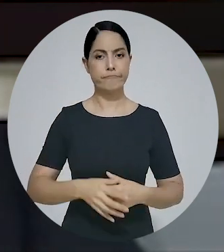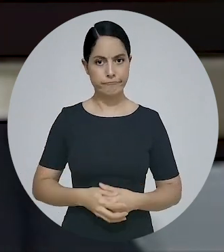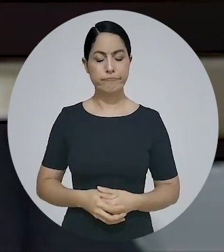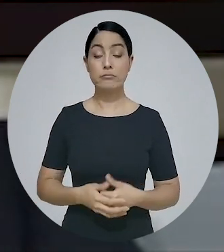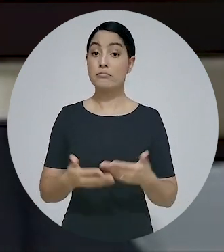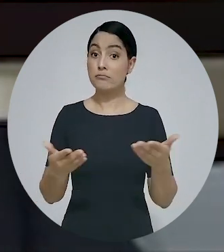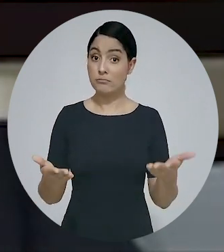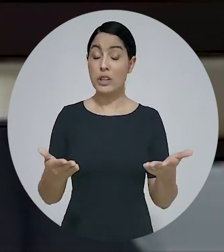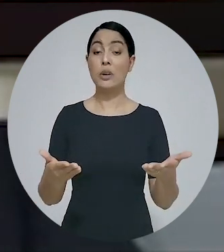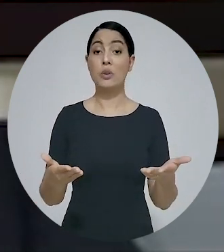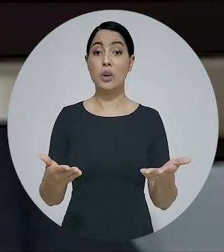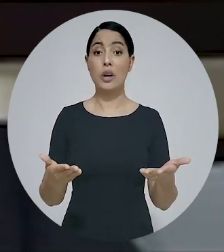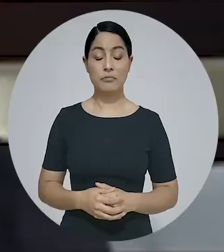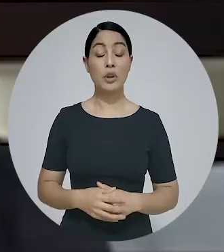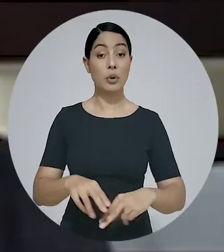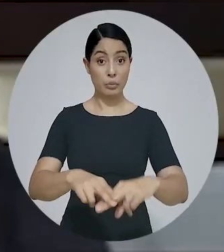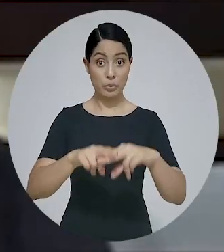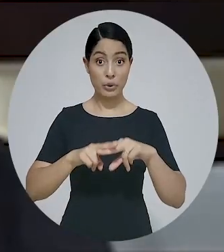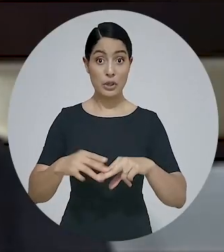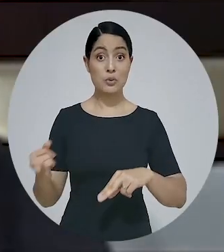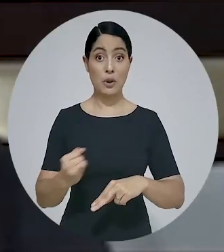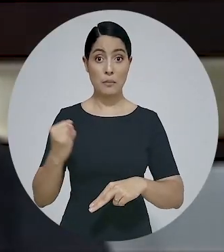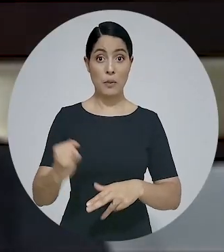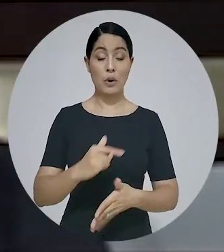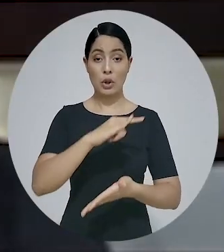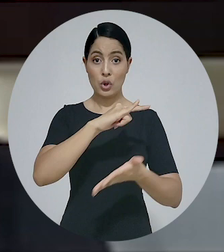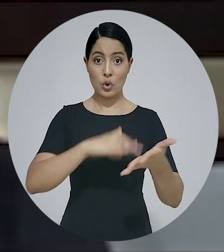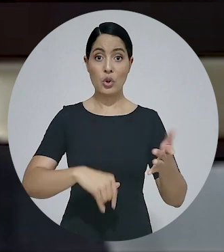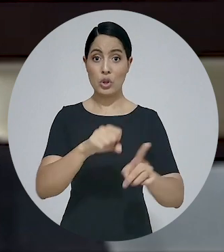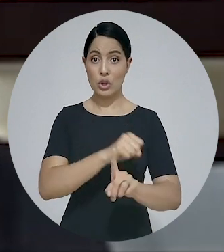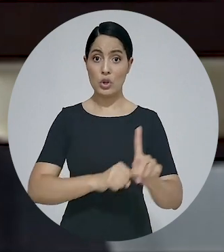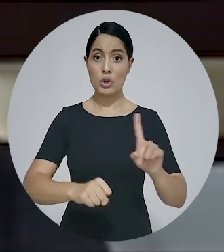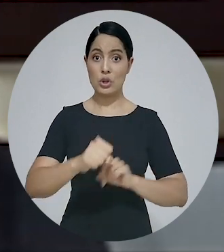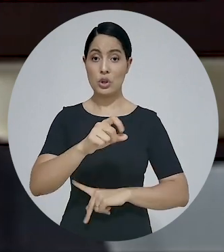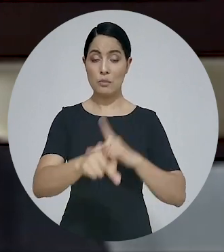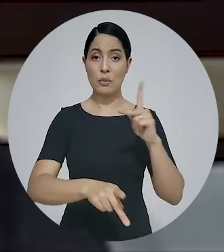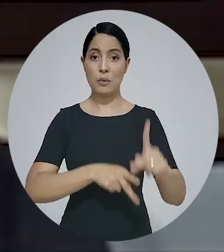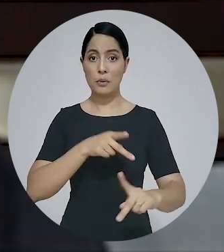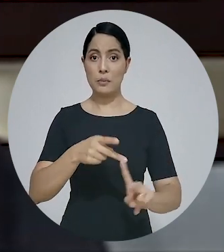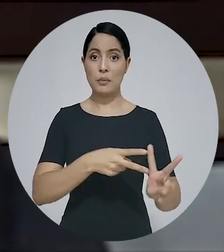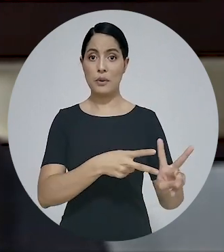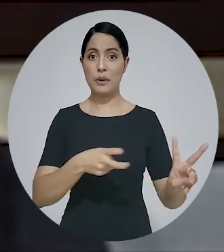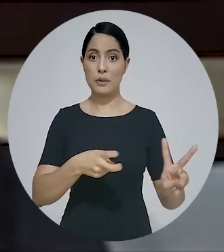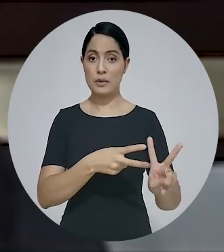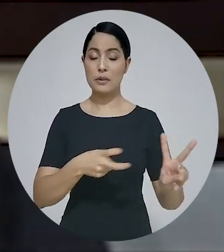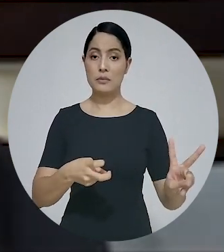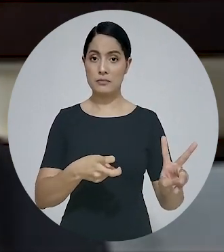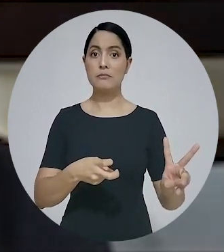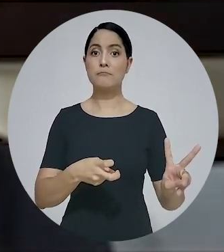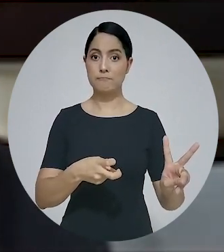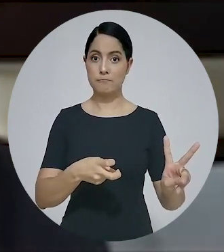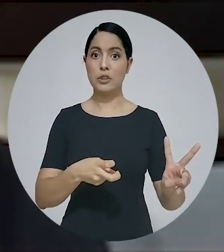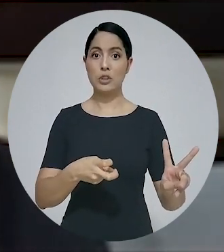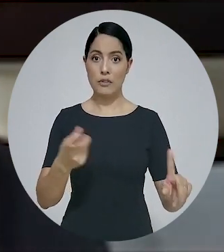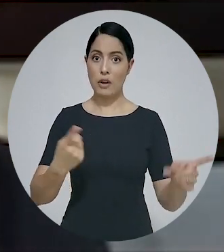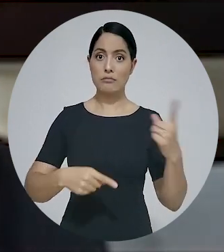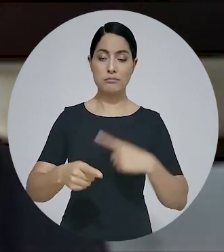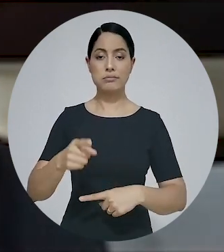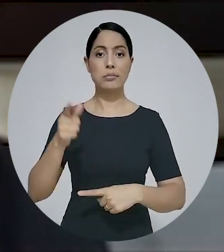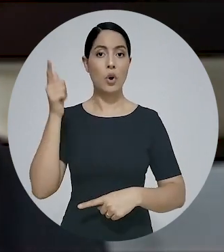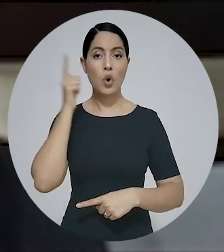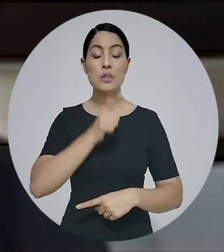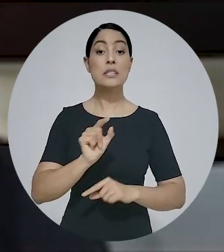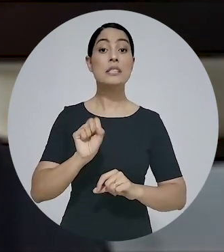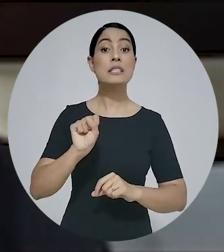indígenas tradicionales. La conformación de un nuevo contrato social y los pueblos indígenas solo se